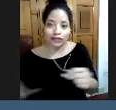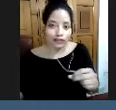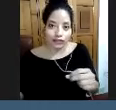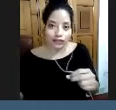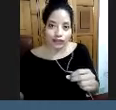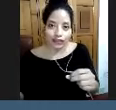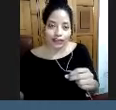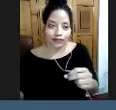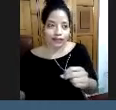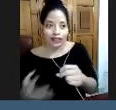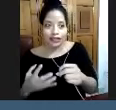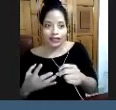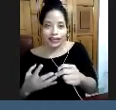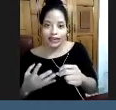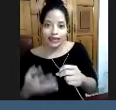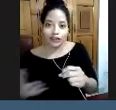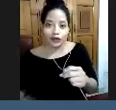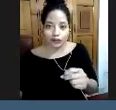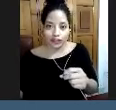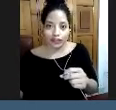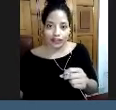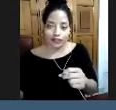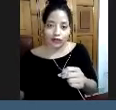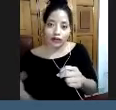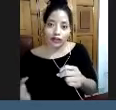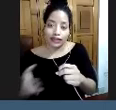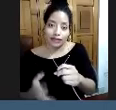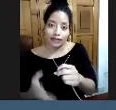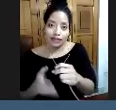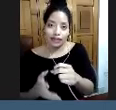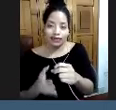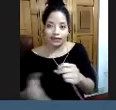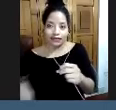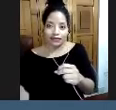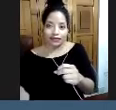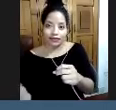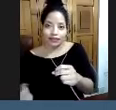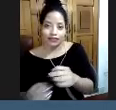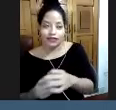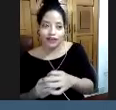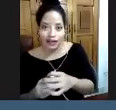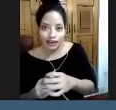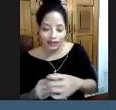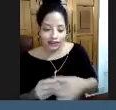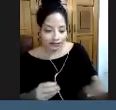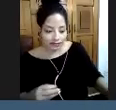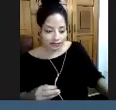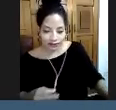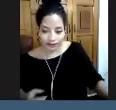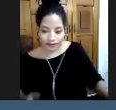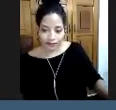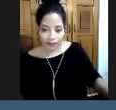¿Cuáles son los retos cotidianos de las y los docentes con el tema de la digitalización de la educación? Aileen.